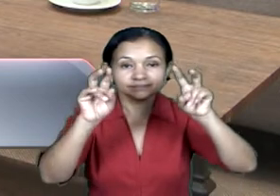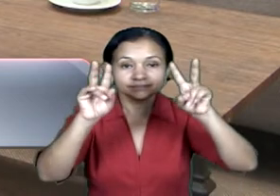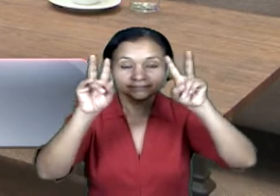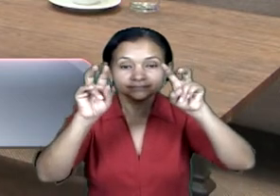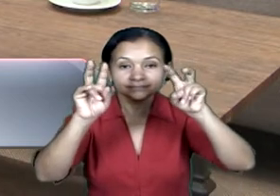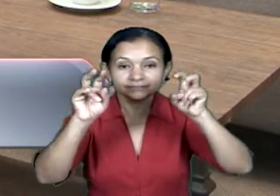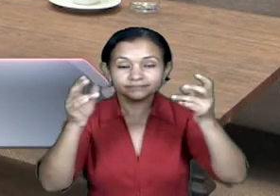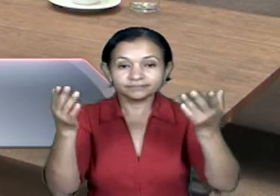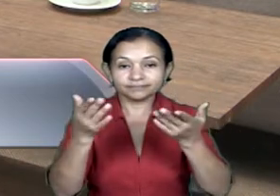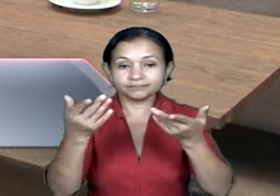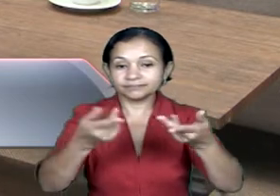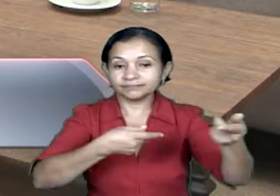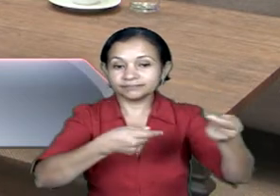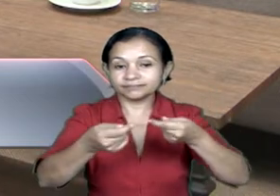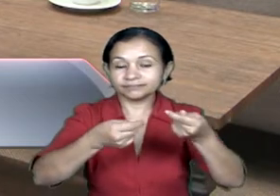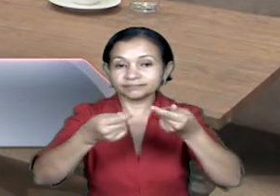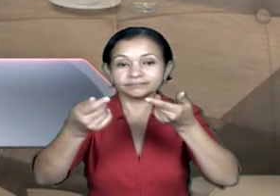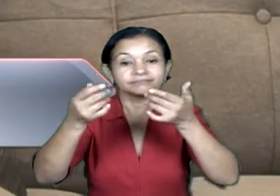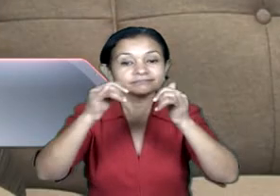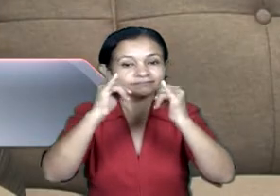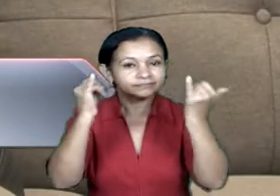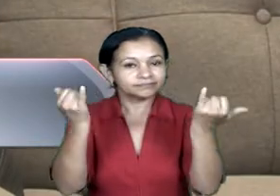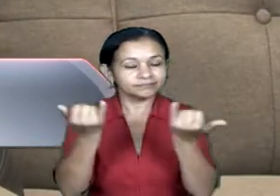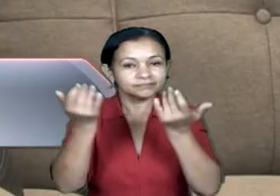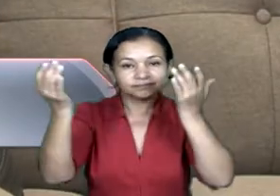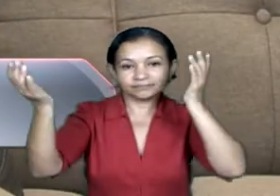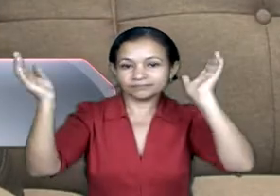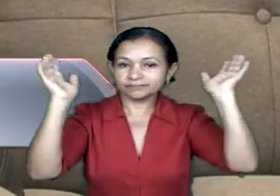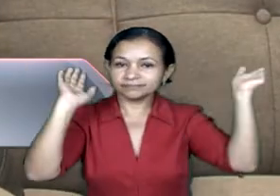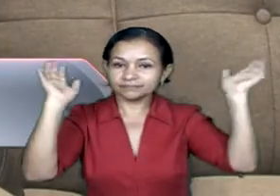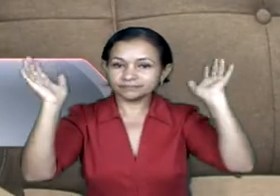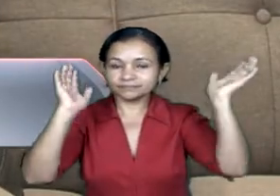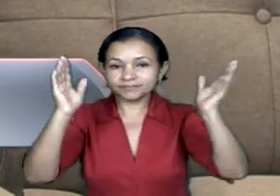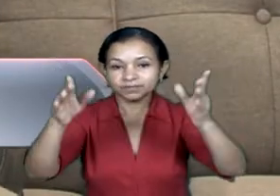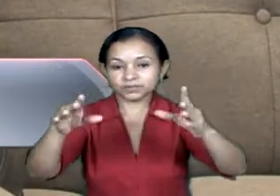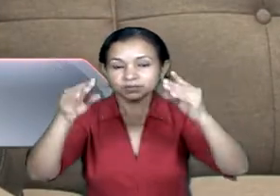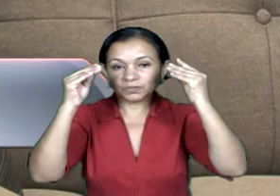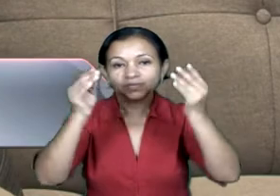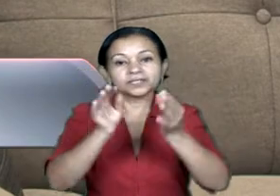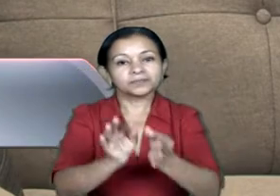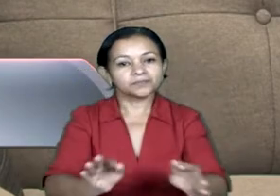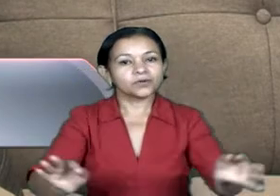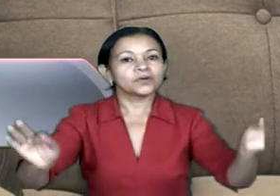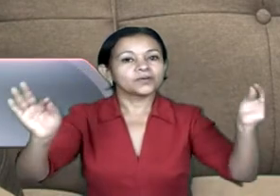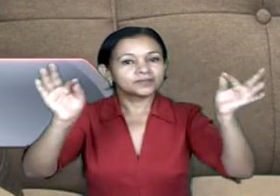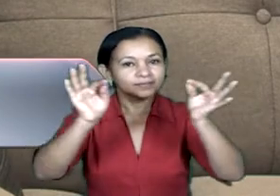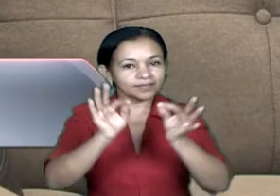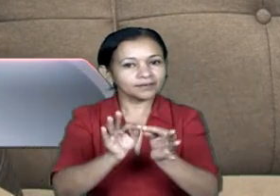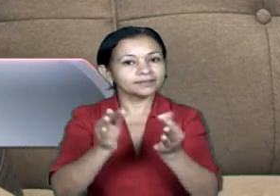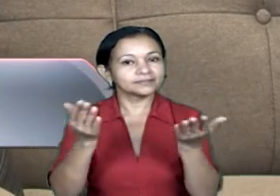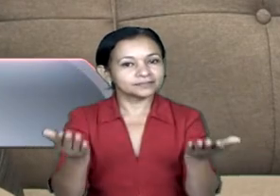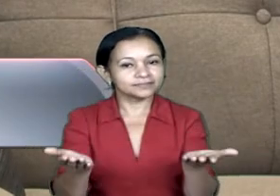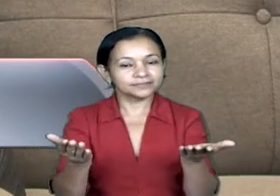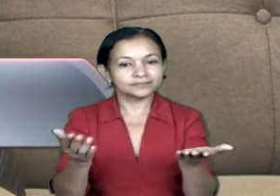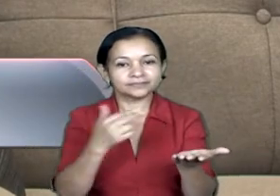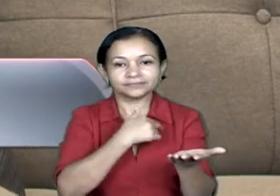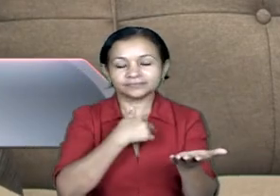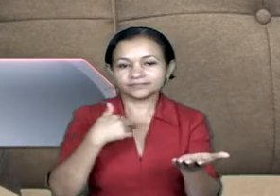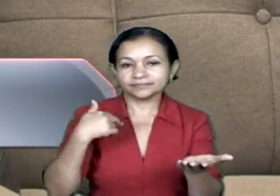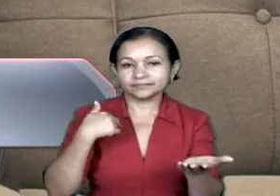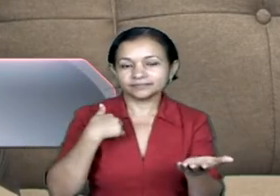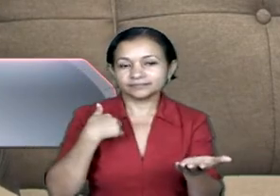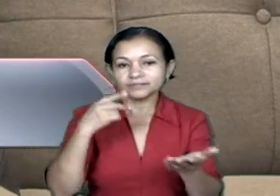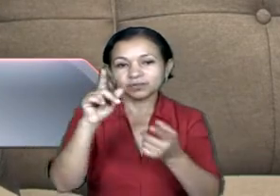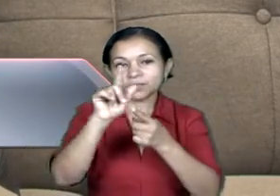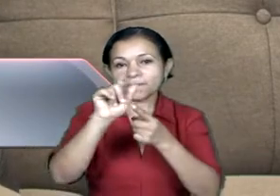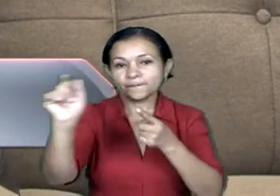de comercio internacional. Eso es un curso importante, es el que dura como un